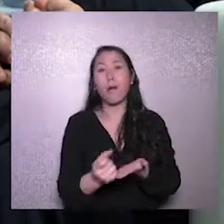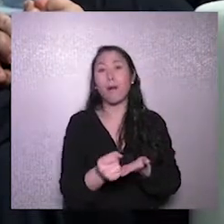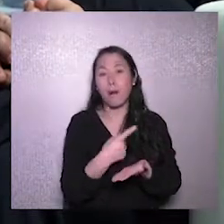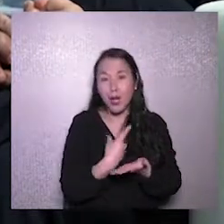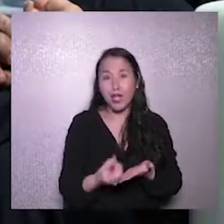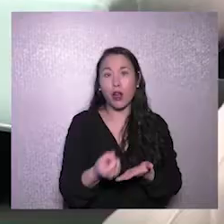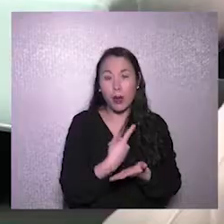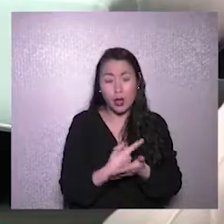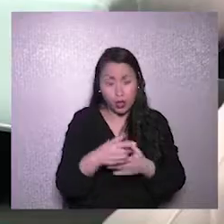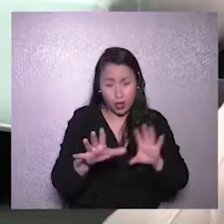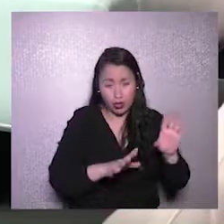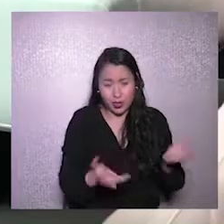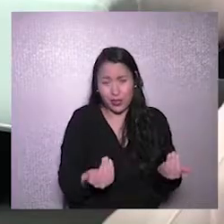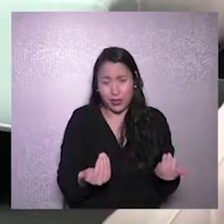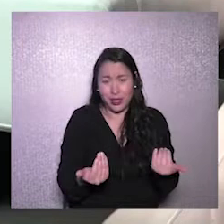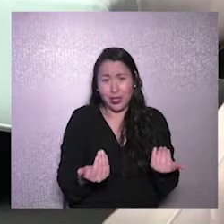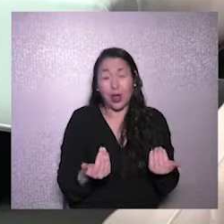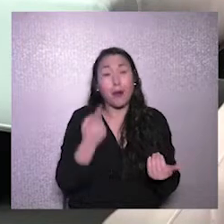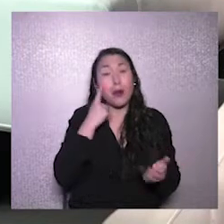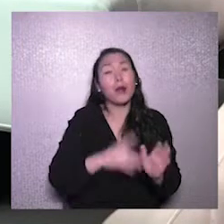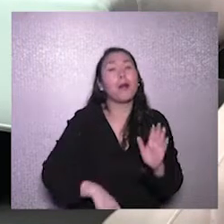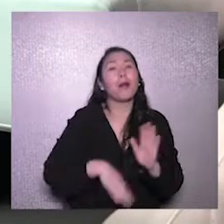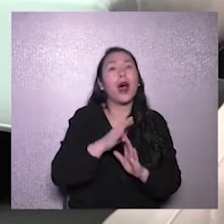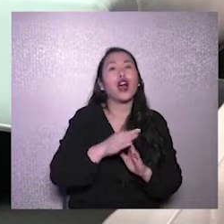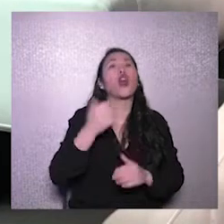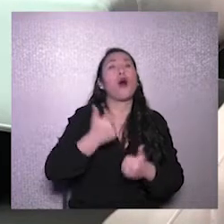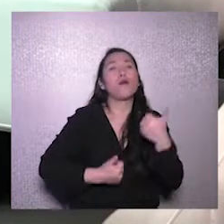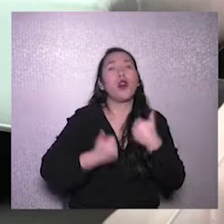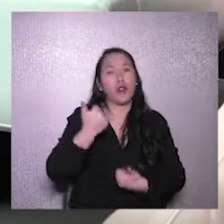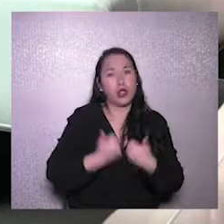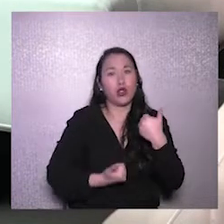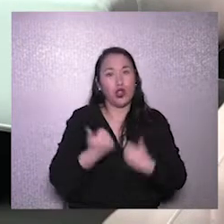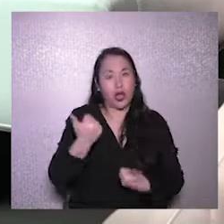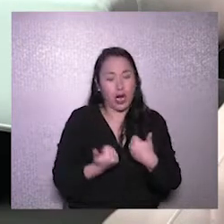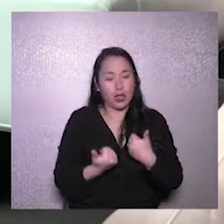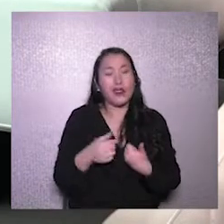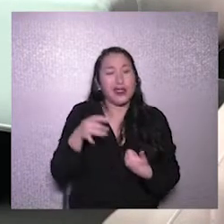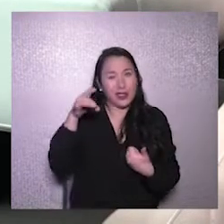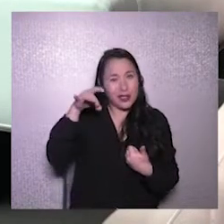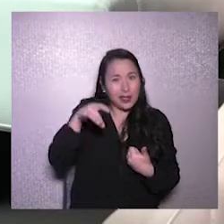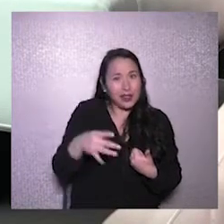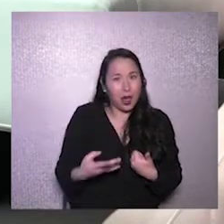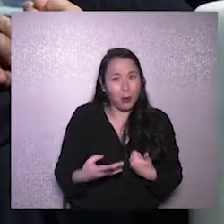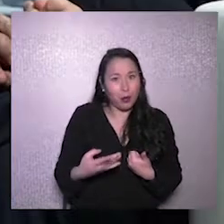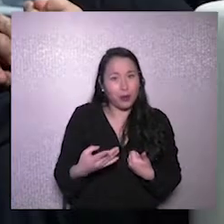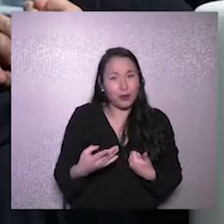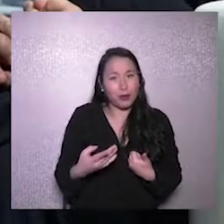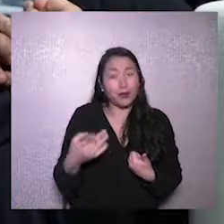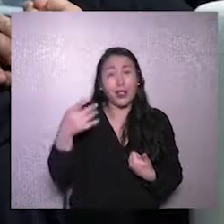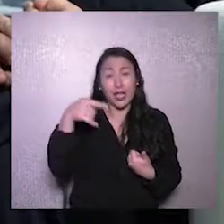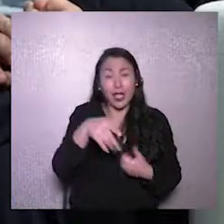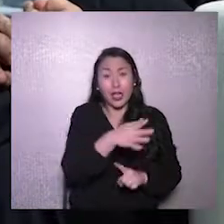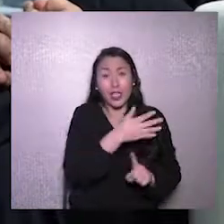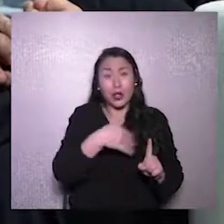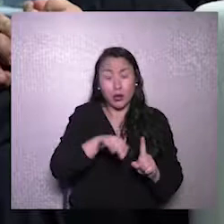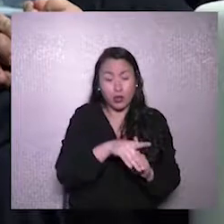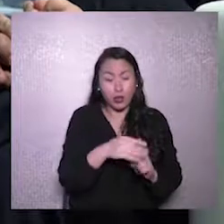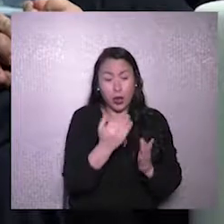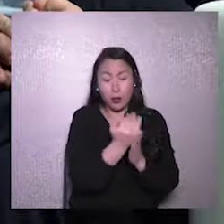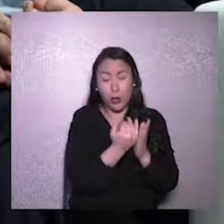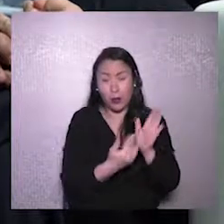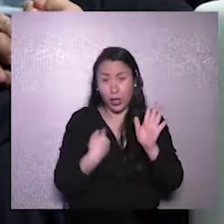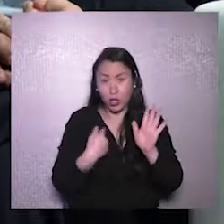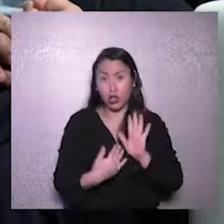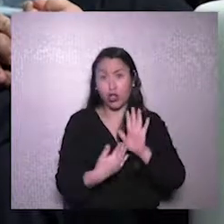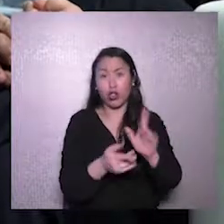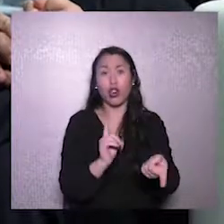medicamentos, con insumos y sobre todo con personal capacitado. Y en este caso el programa que yo coordinaba era